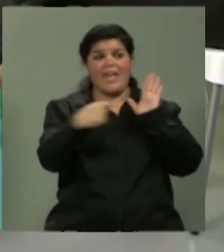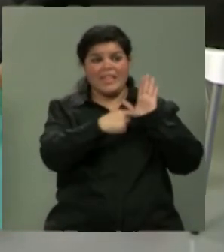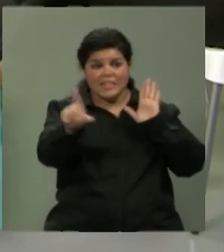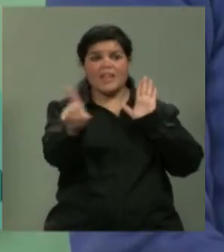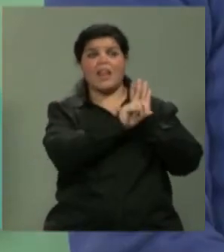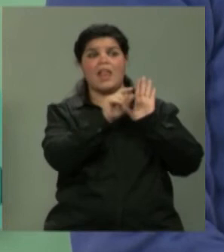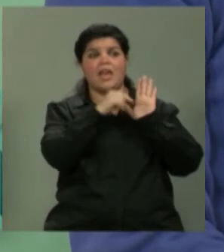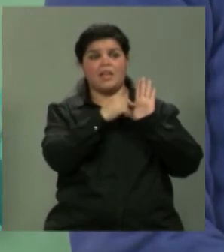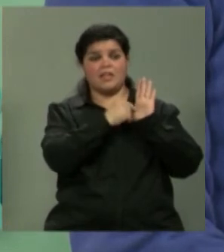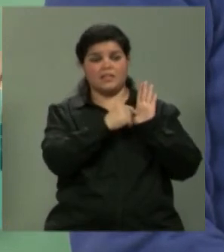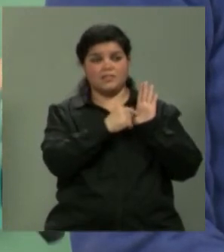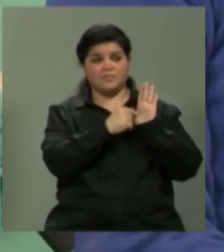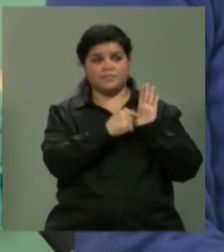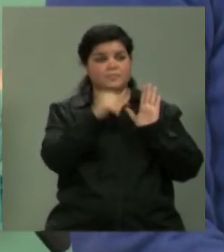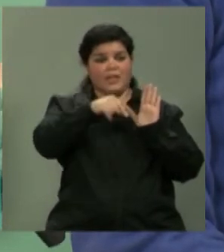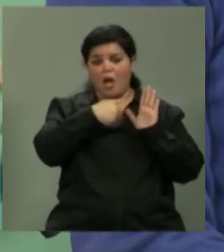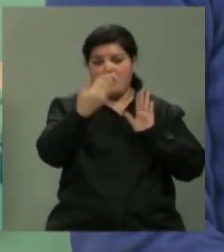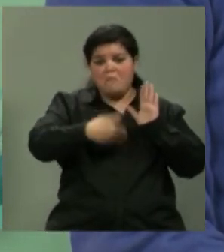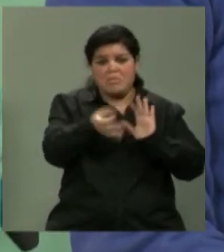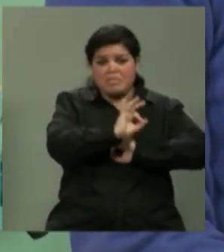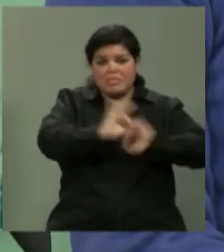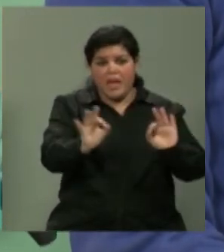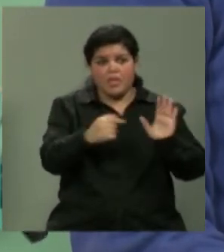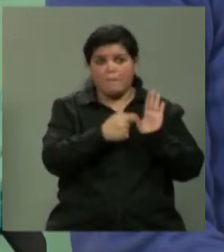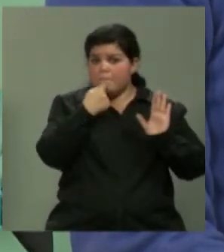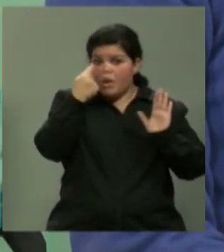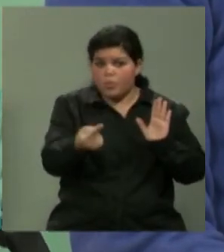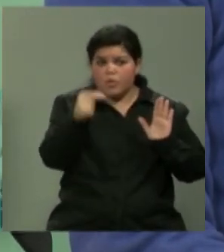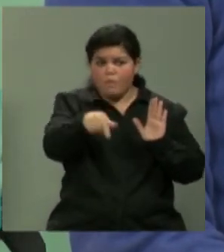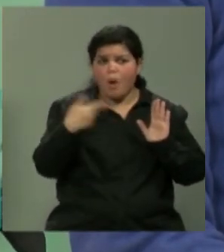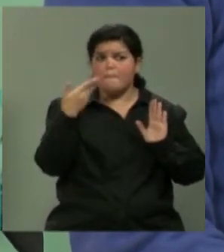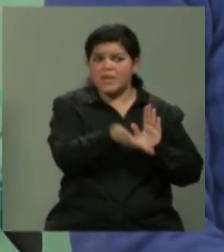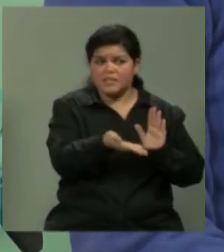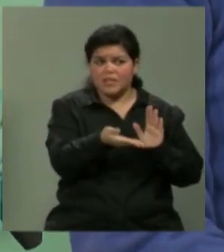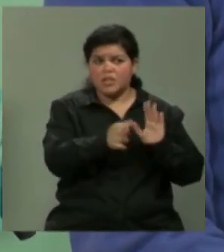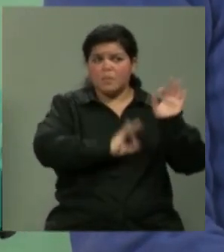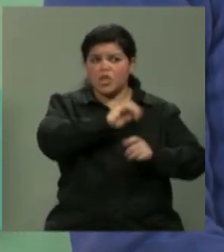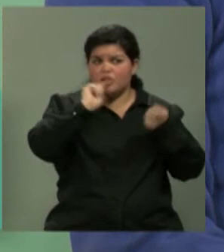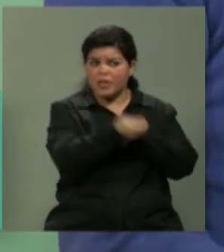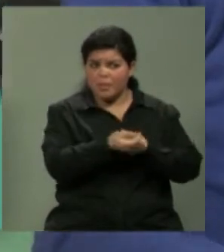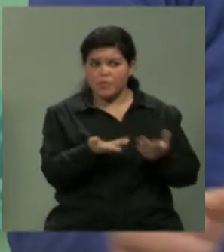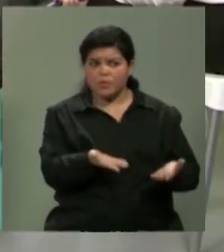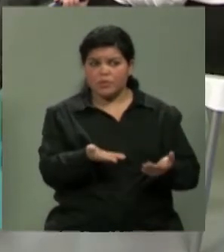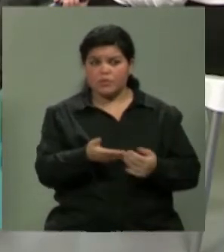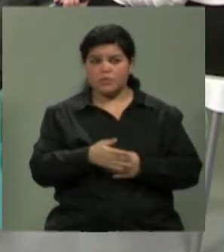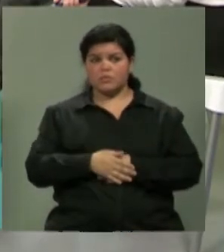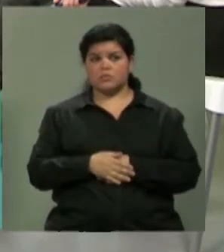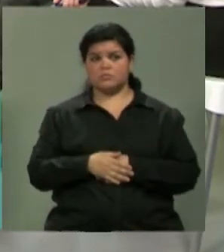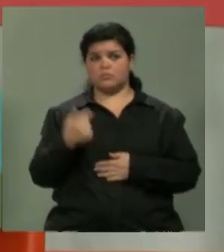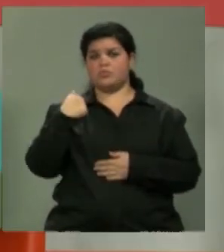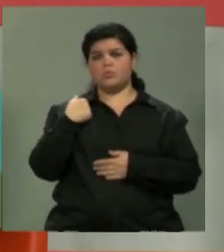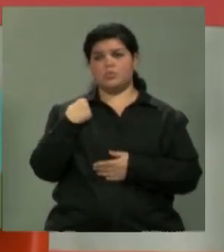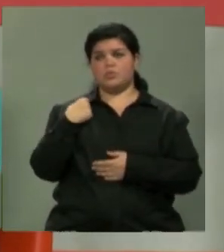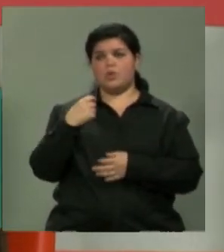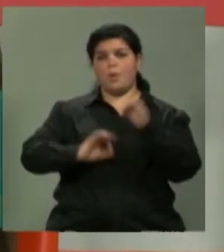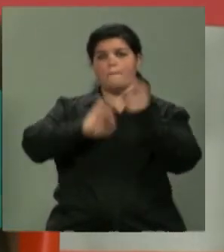creó instituciones que hoy en día no funcionan. Te lo pregunto, ¿vos has presentado un proyecto de reforma? Yo he presentado un